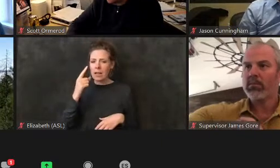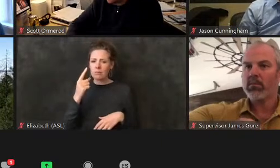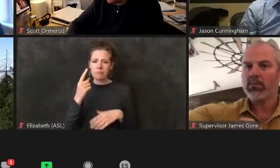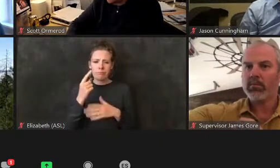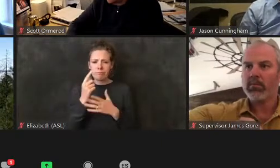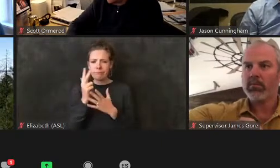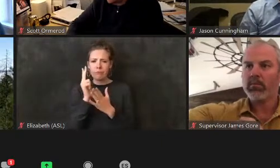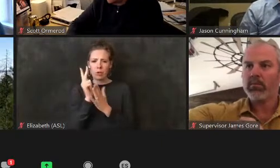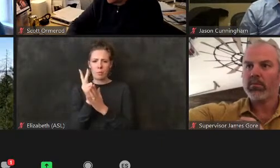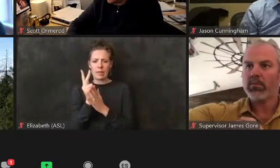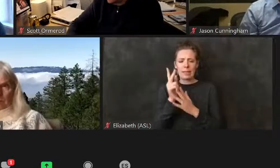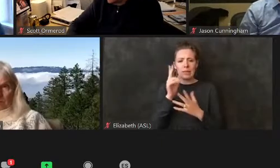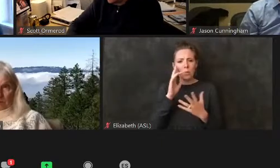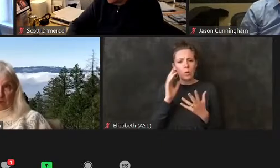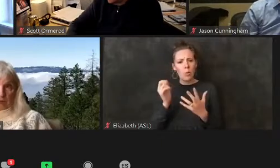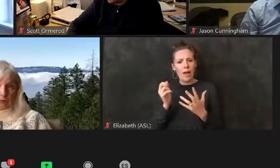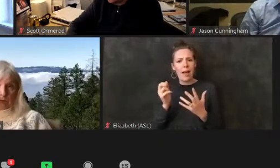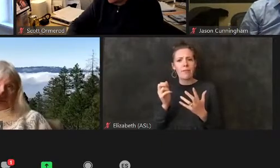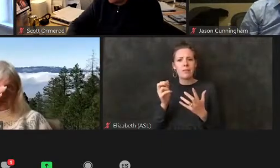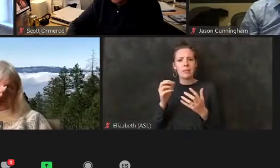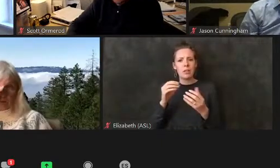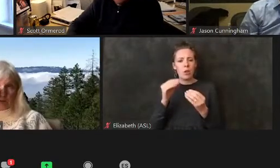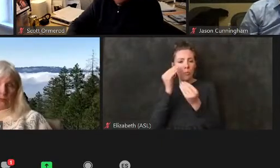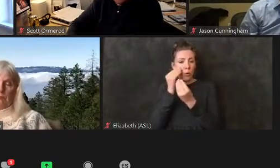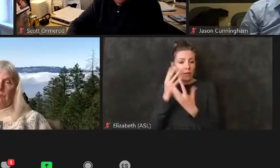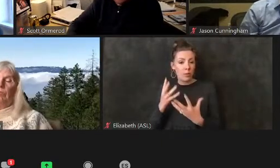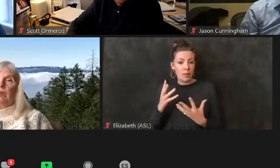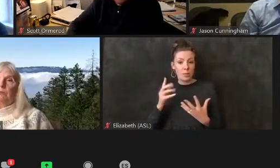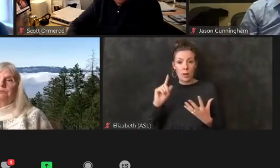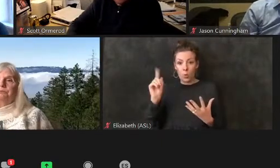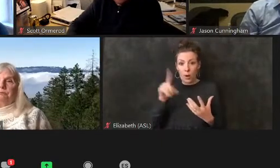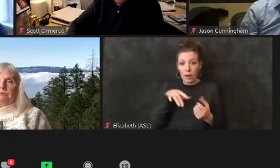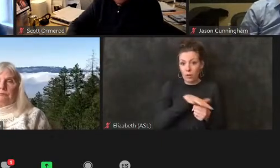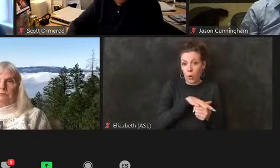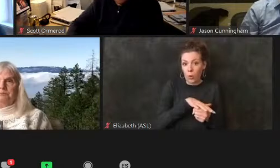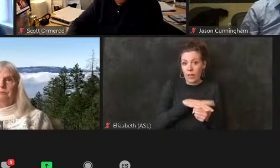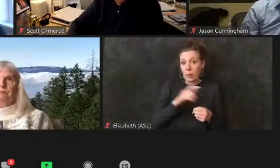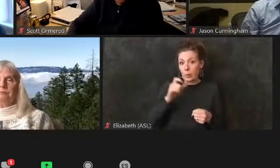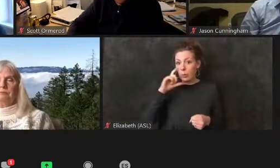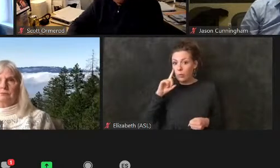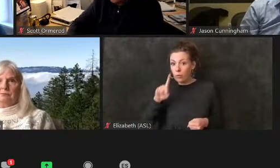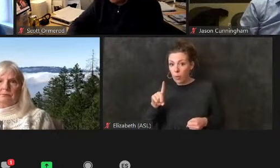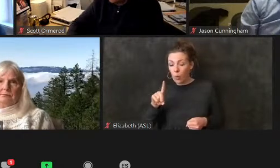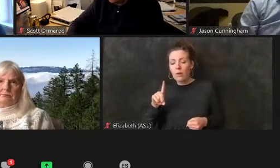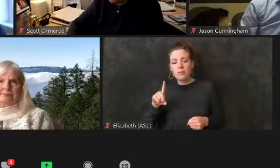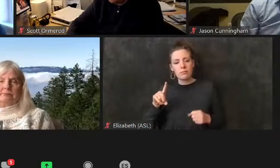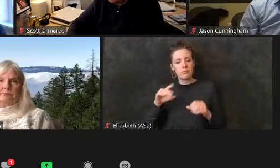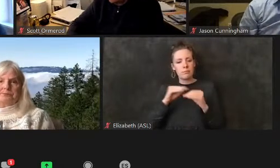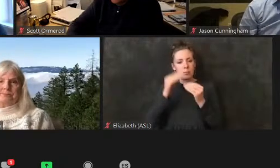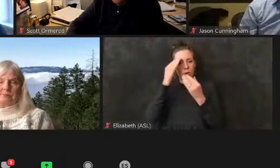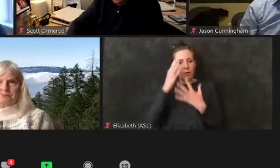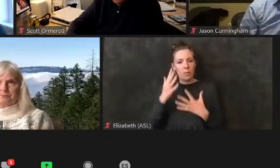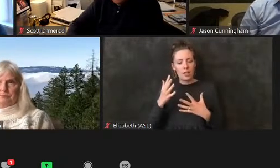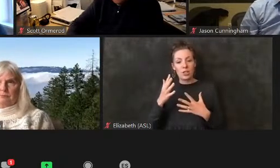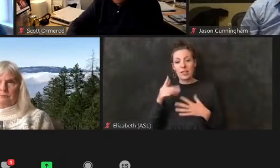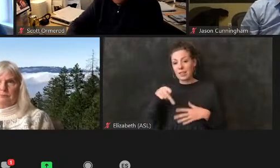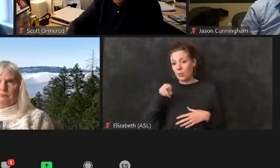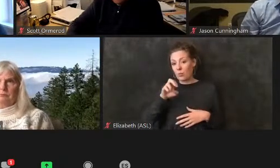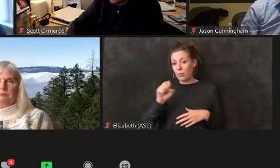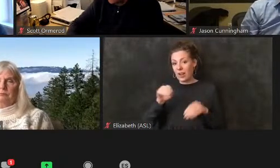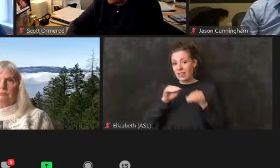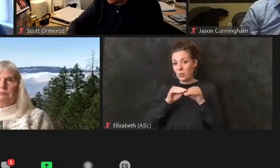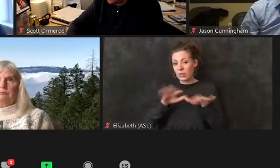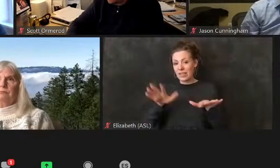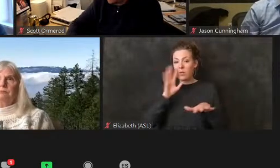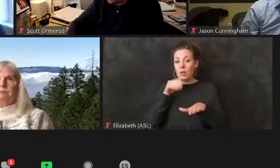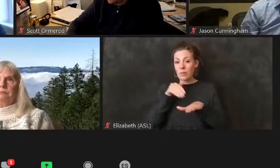unos minutos nuestro personal de salud va a hablar acerca de esto.